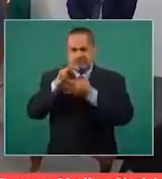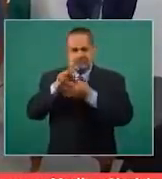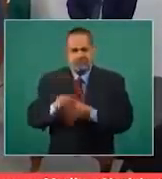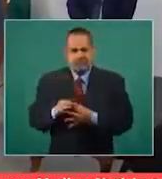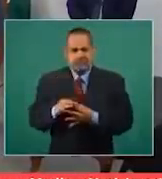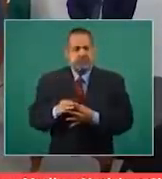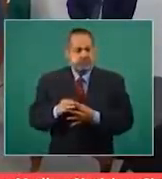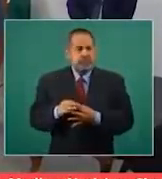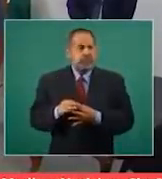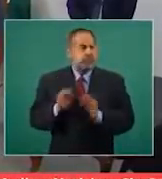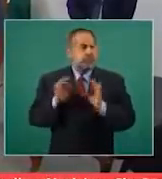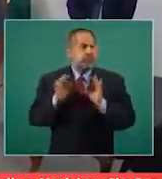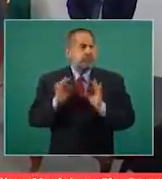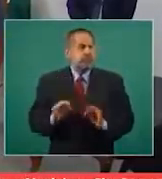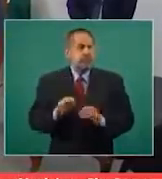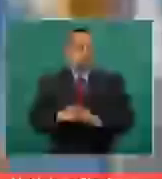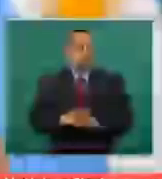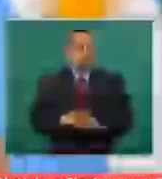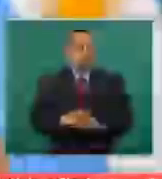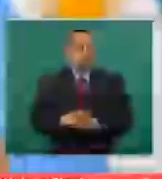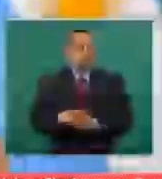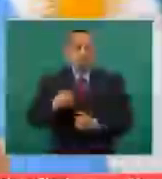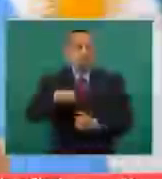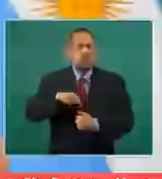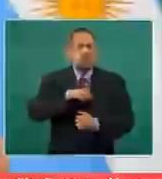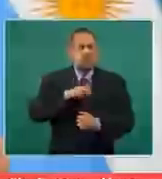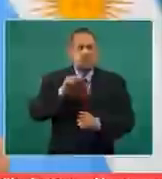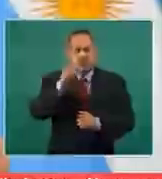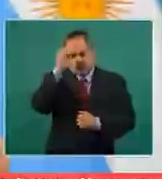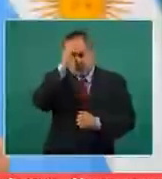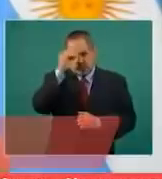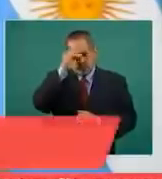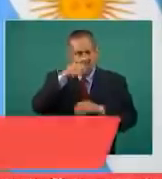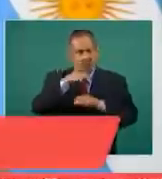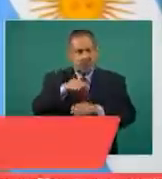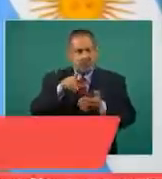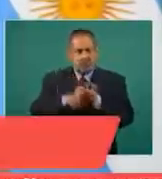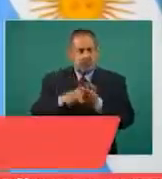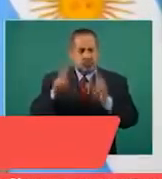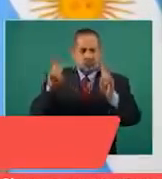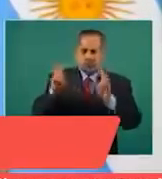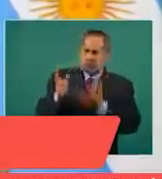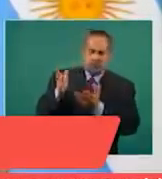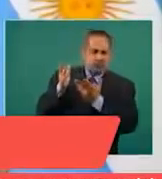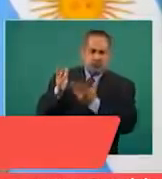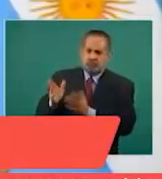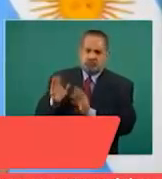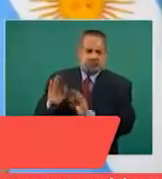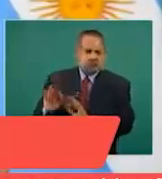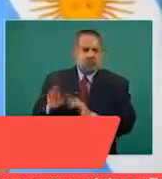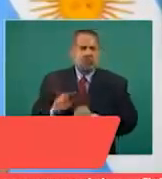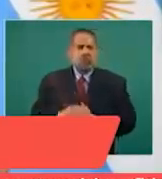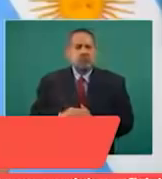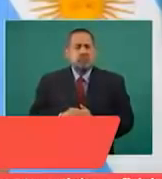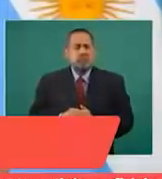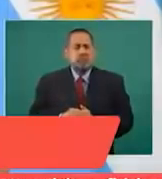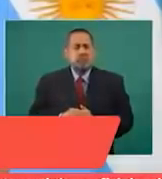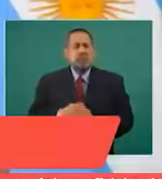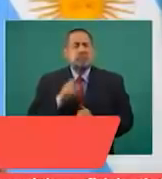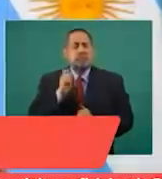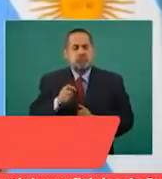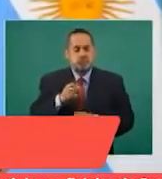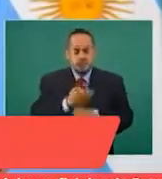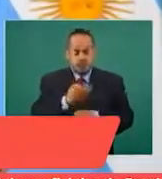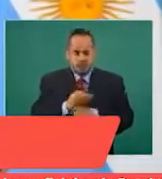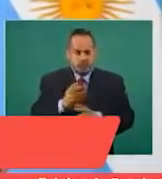gobierno, los gobiernos, en los gobiernos kirchneristas, y luego de 2008, cuando hay un conflicto muy fuerte con